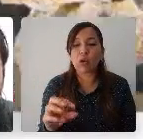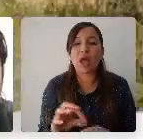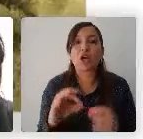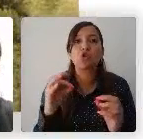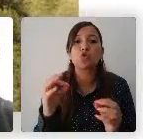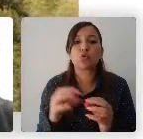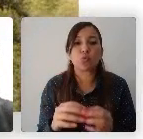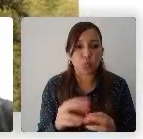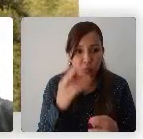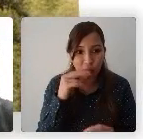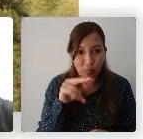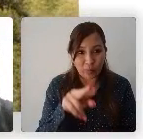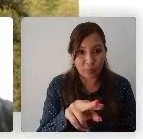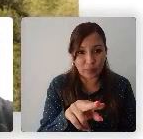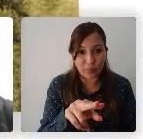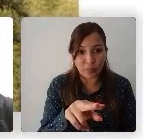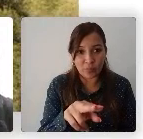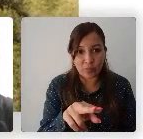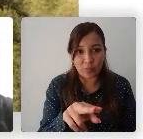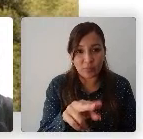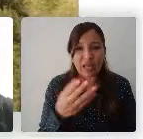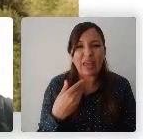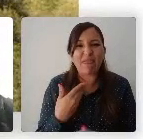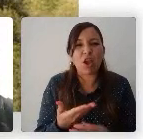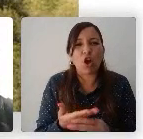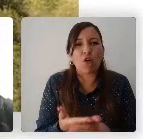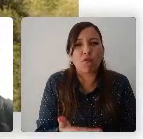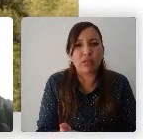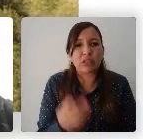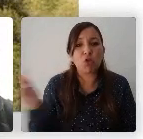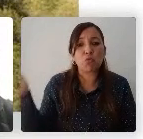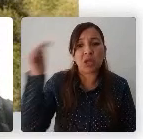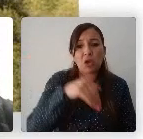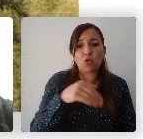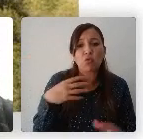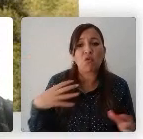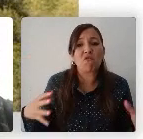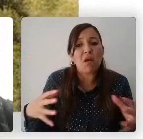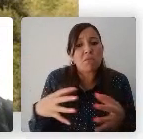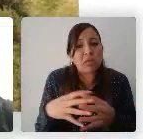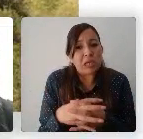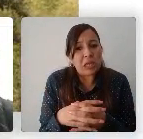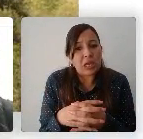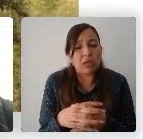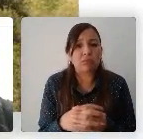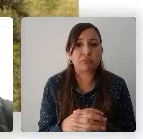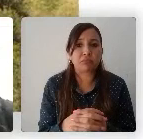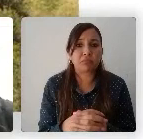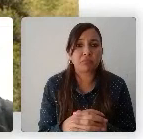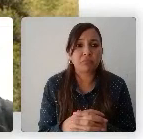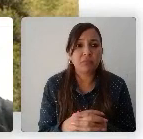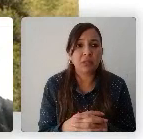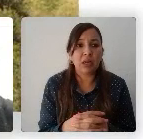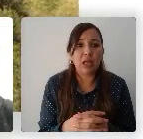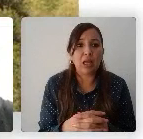Colca. ¿Y qué ofrecen estos emprendimientos? Pues, en realidad son espacios muy